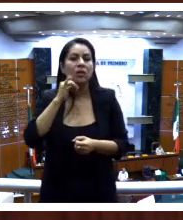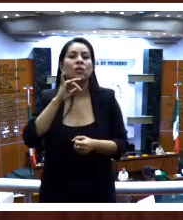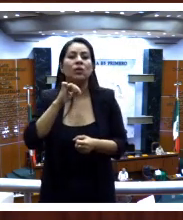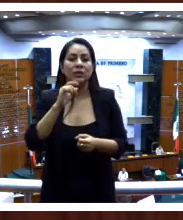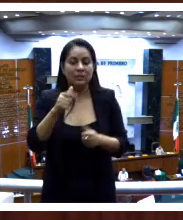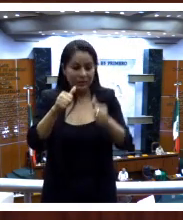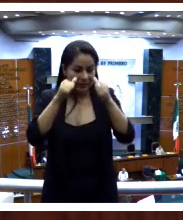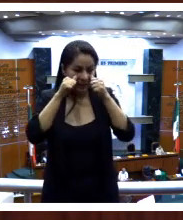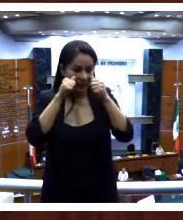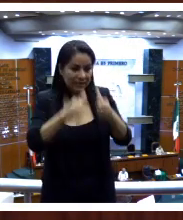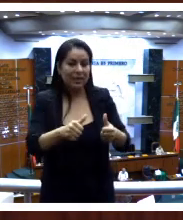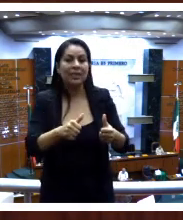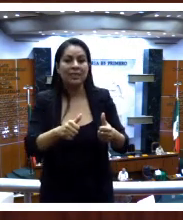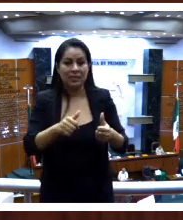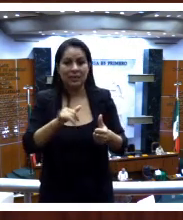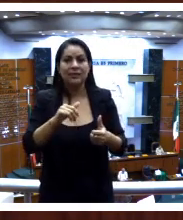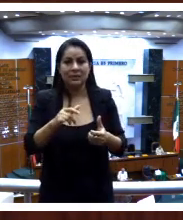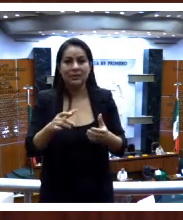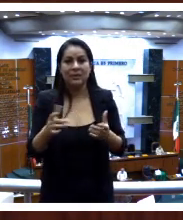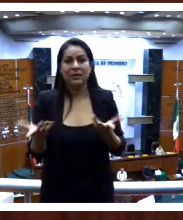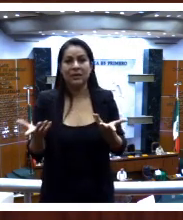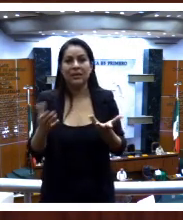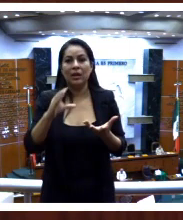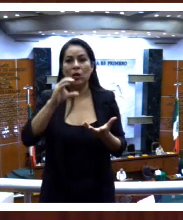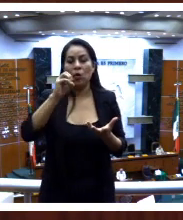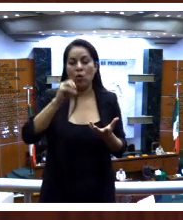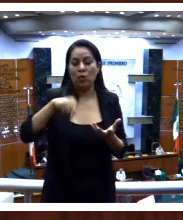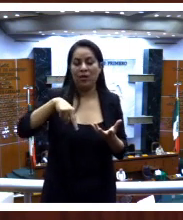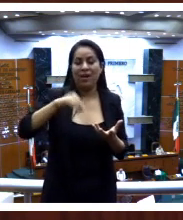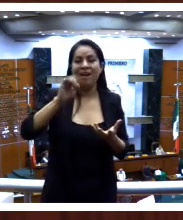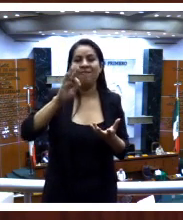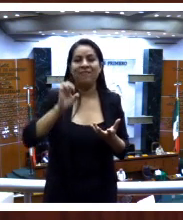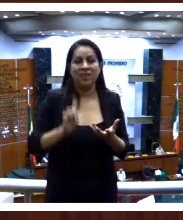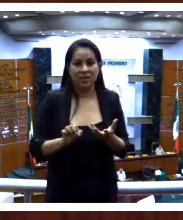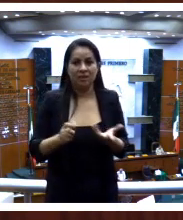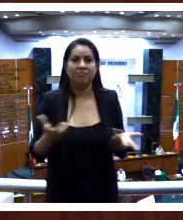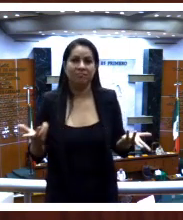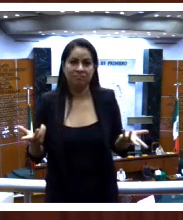se les da la atención a través del CONAFE.